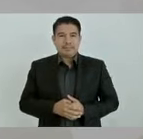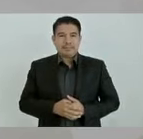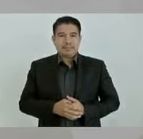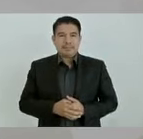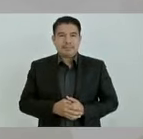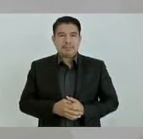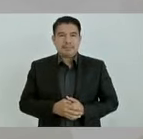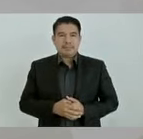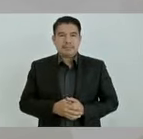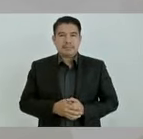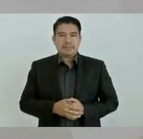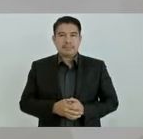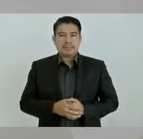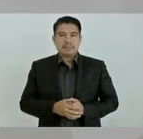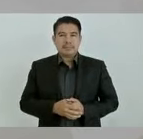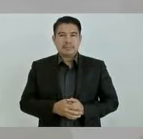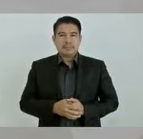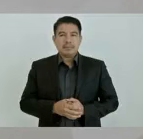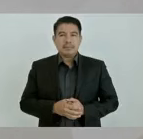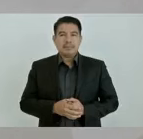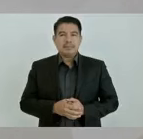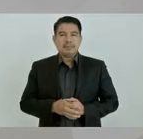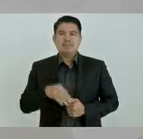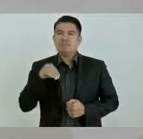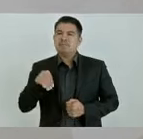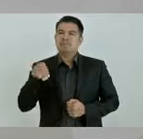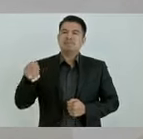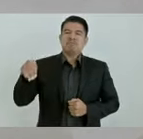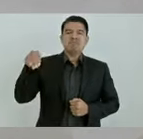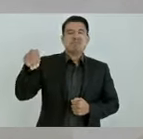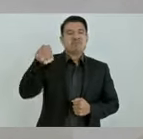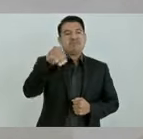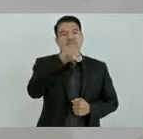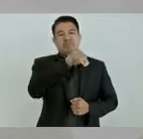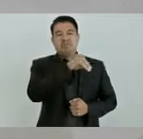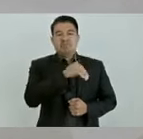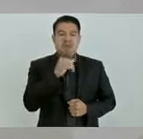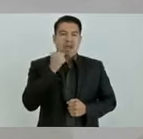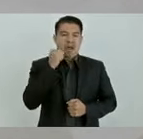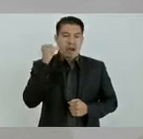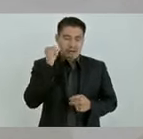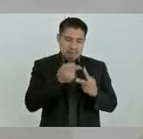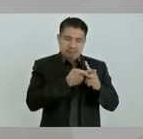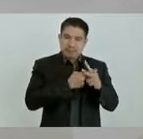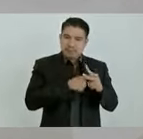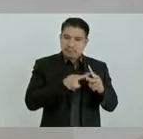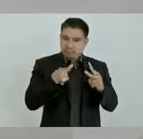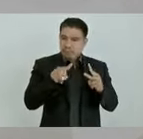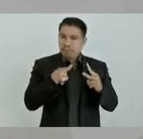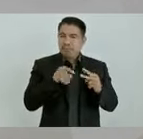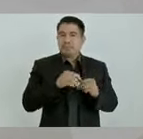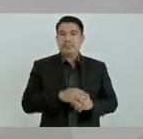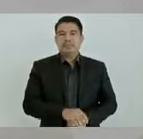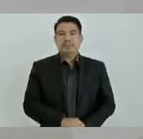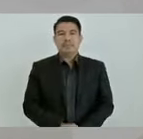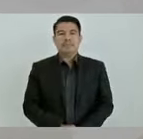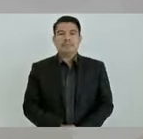Estamos llevando a cabo una gira, desde ayer